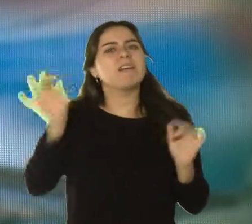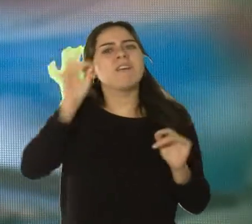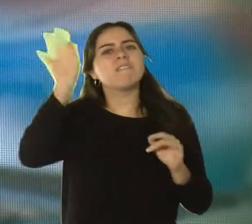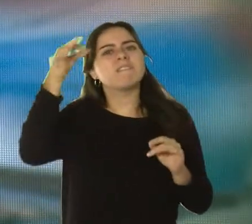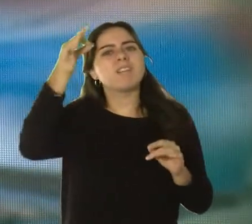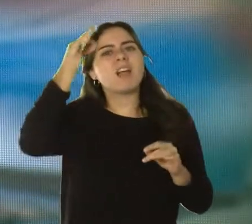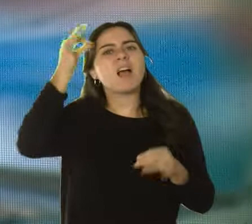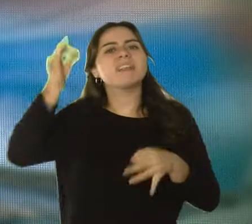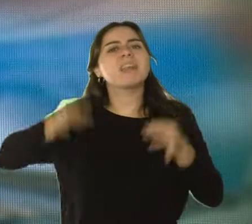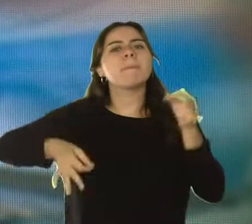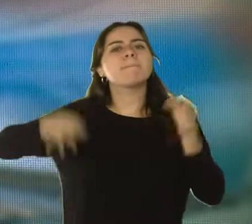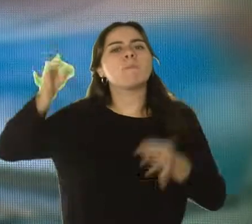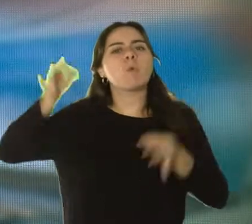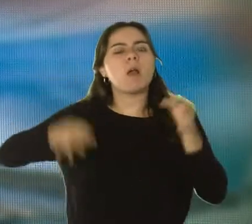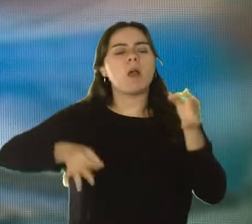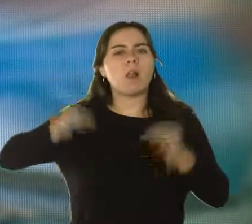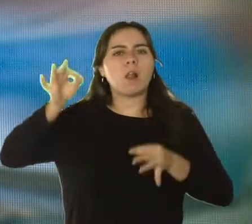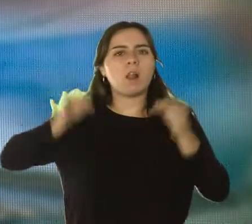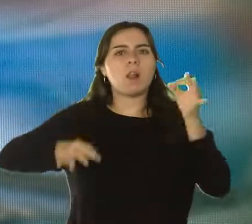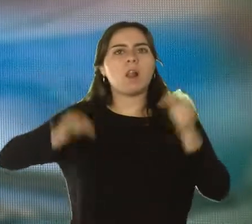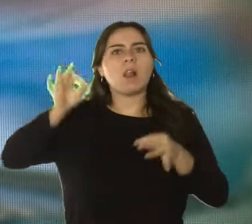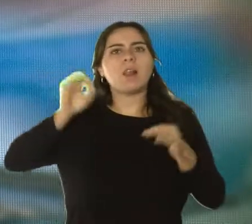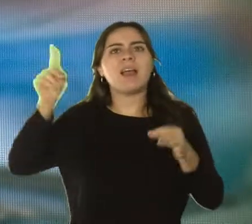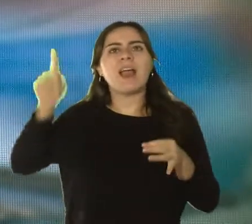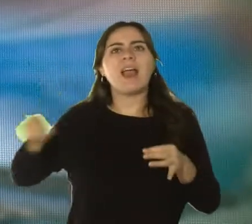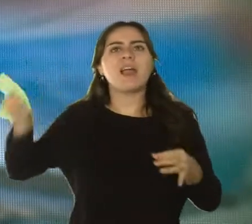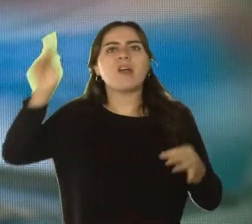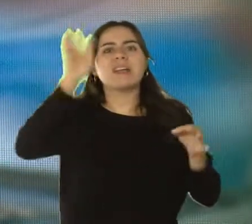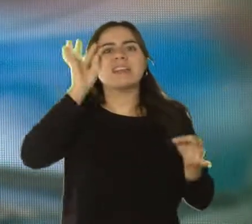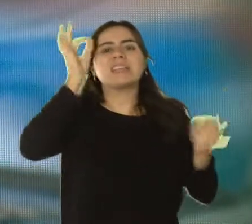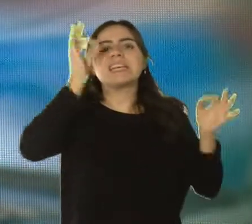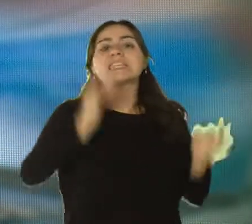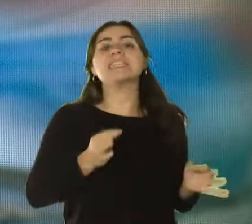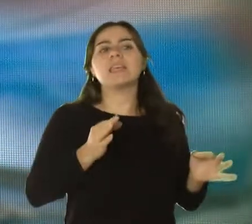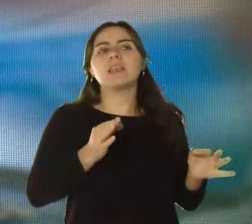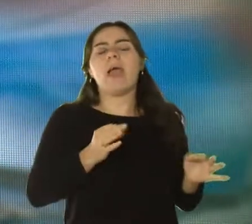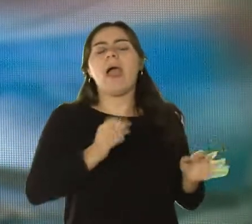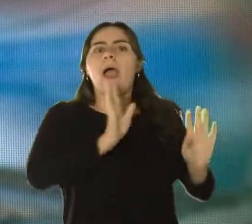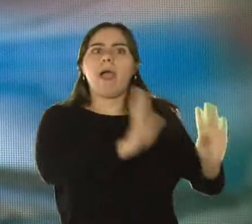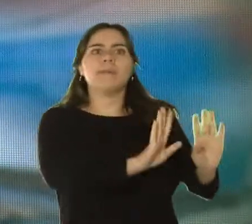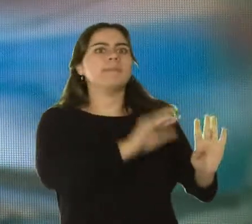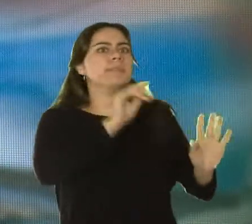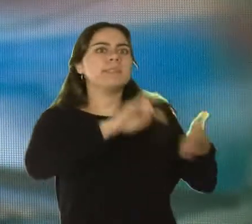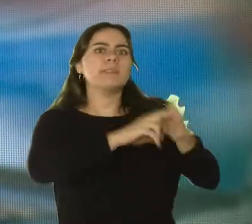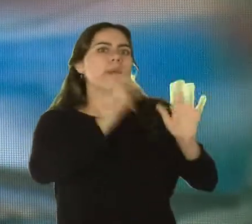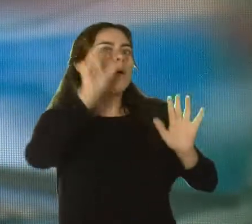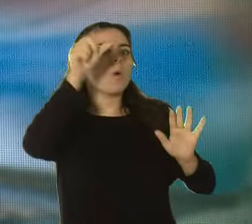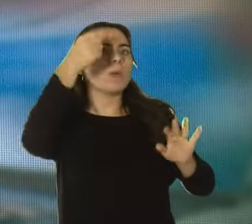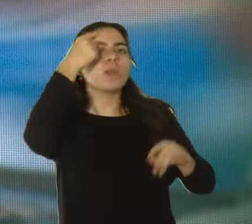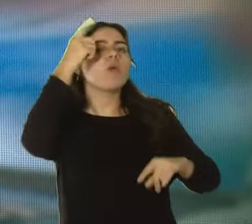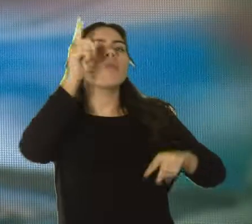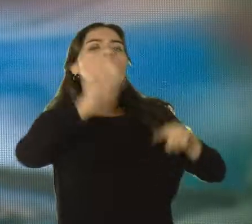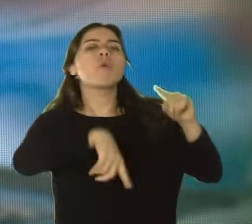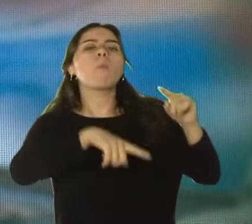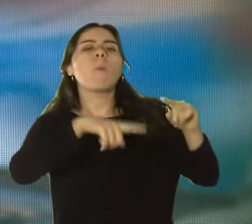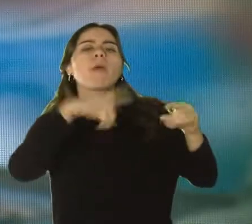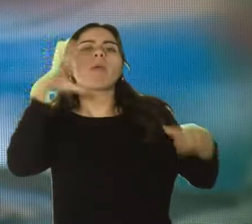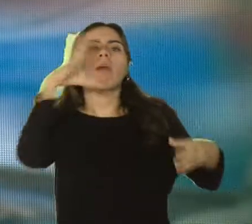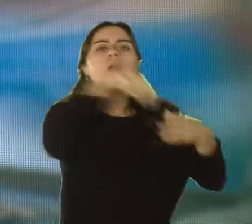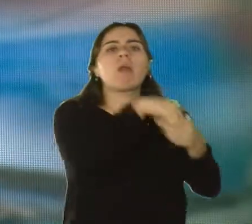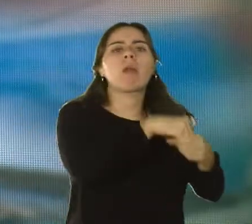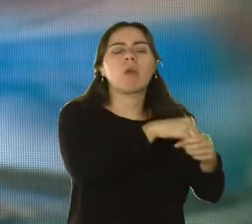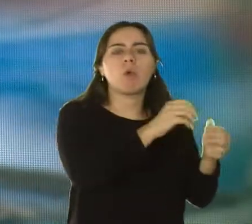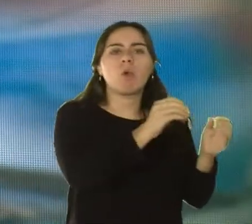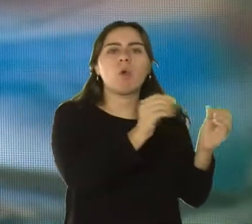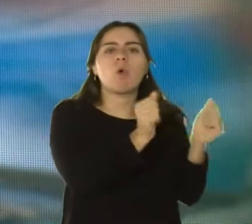se sostienen decisiones que no permiten que el gobierno se entrometa de esa forma en la situación económica